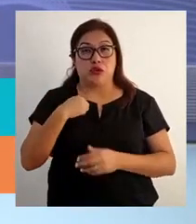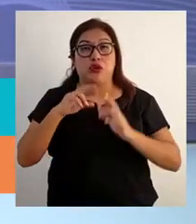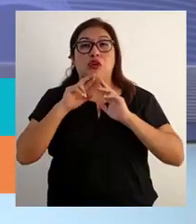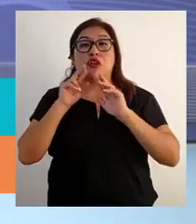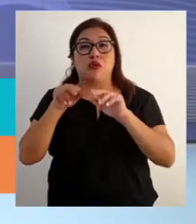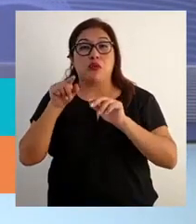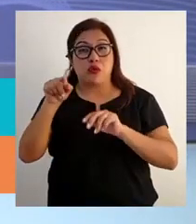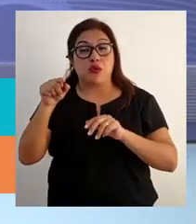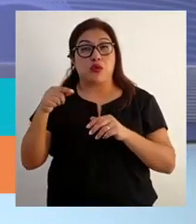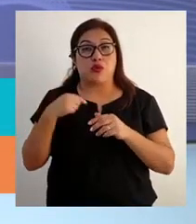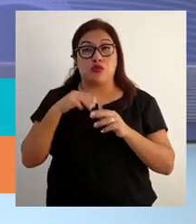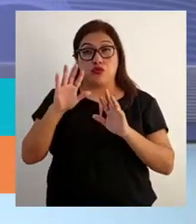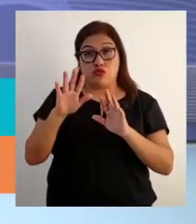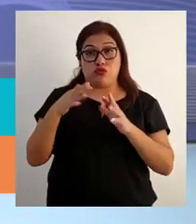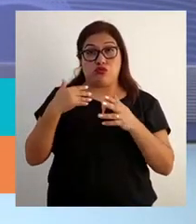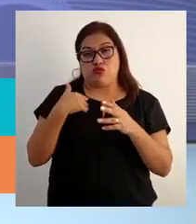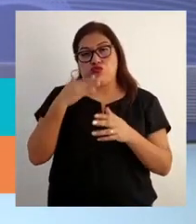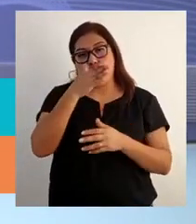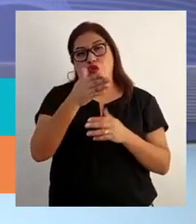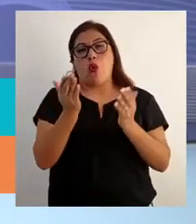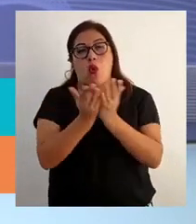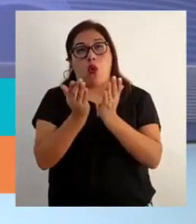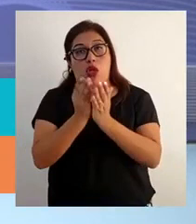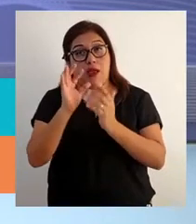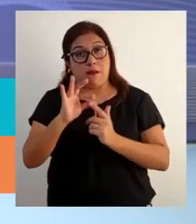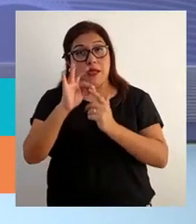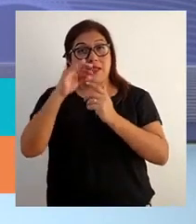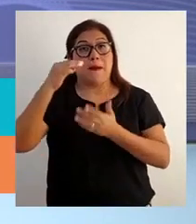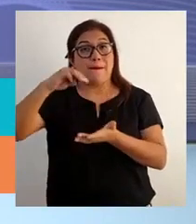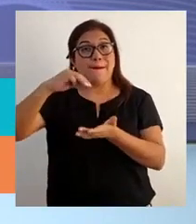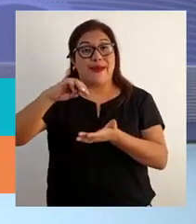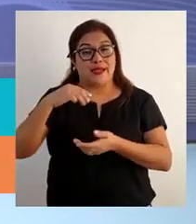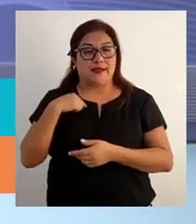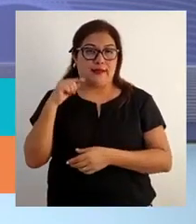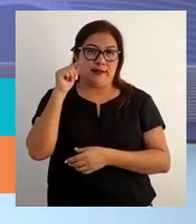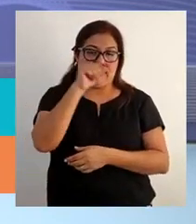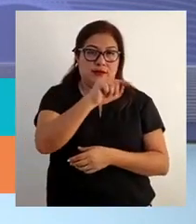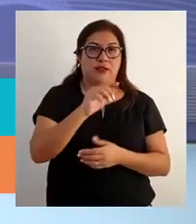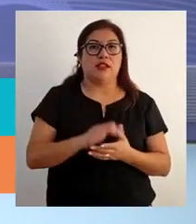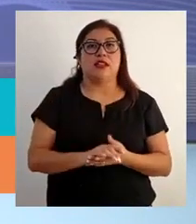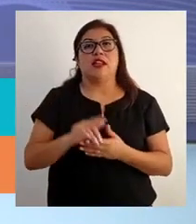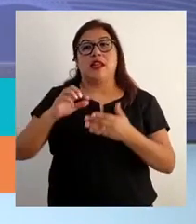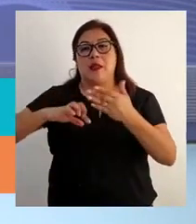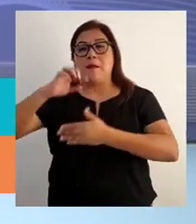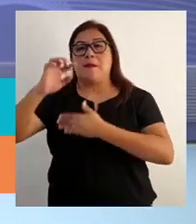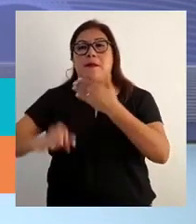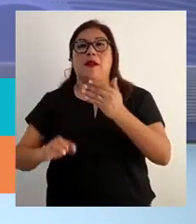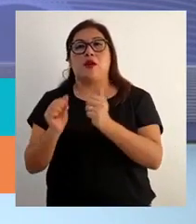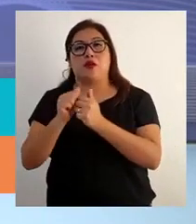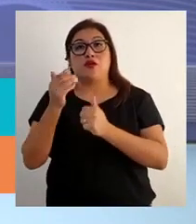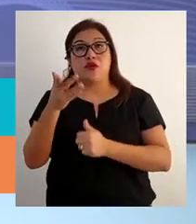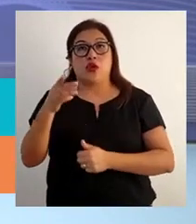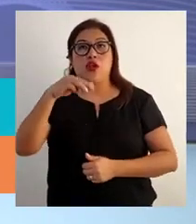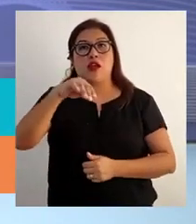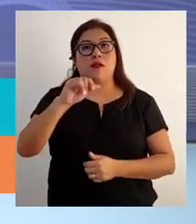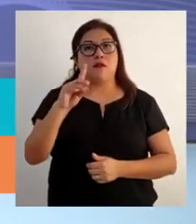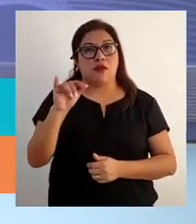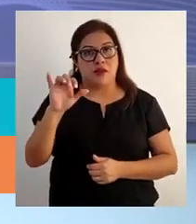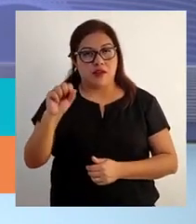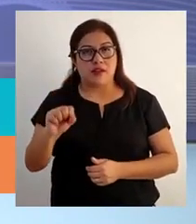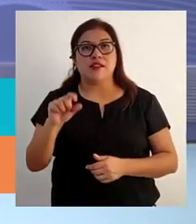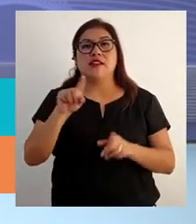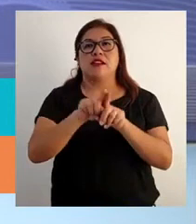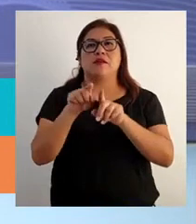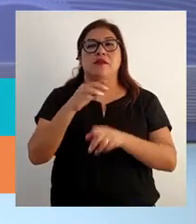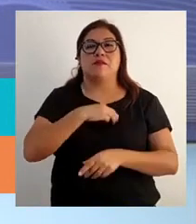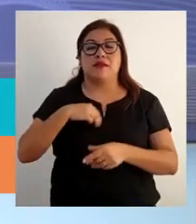un colegio especial, luego estaré con la gente del programa Contigo del MIS, luego estaré con el Ministerio de Educación, y en el marco